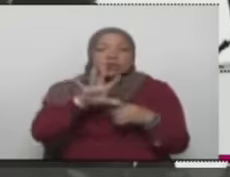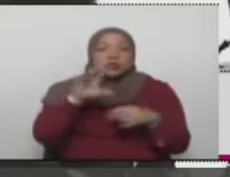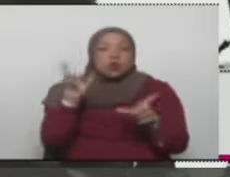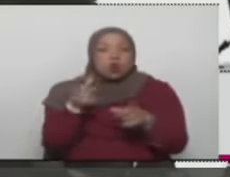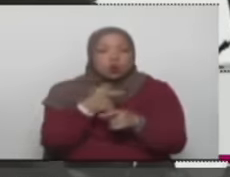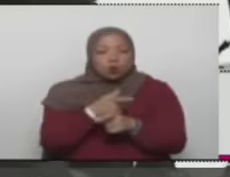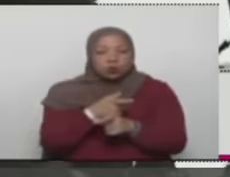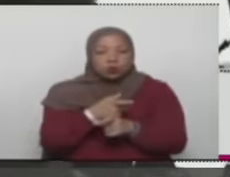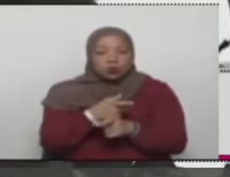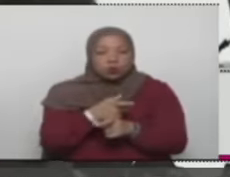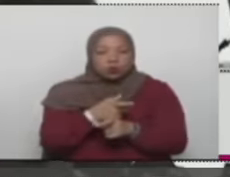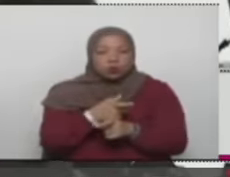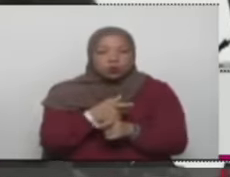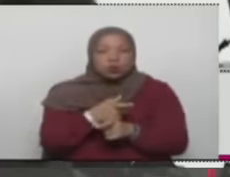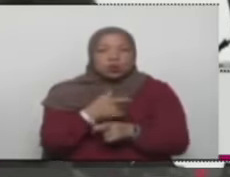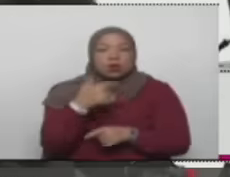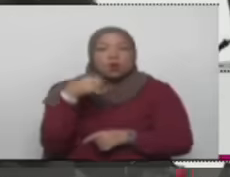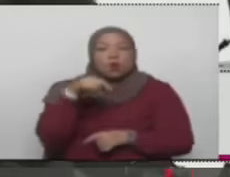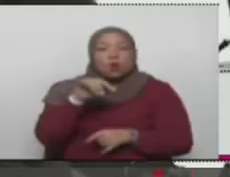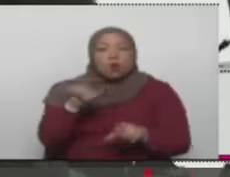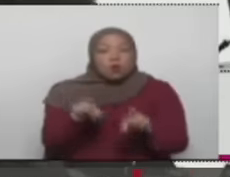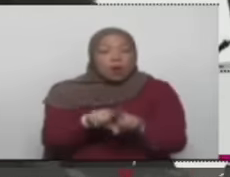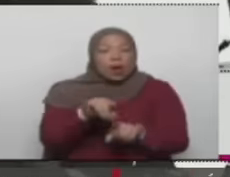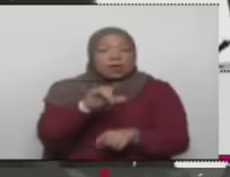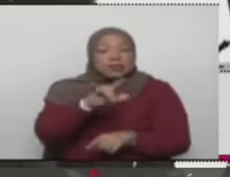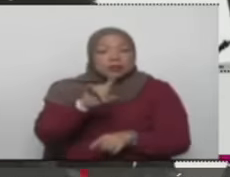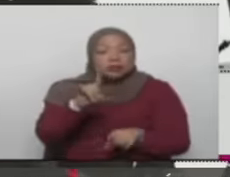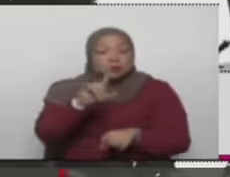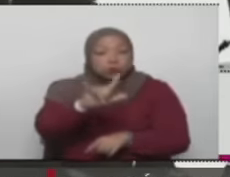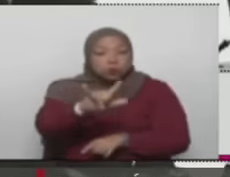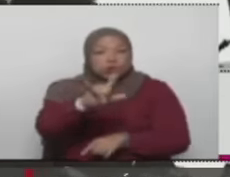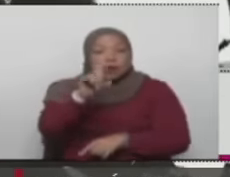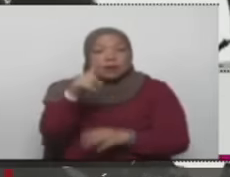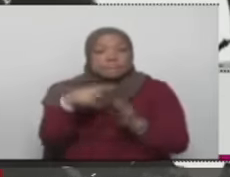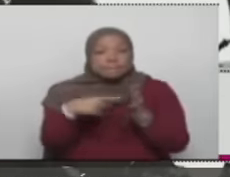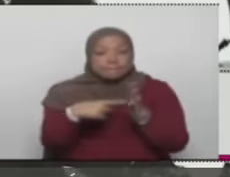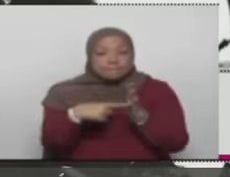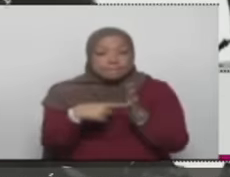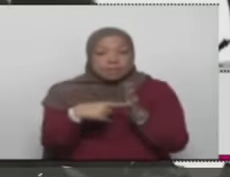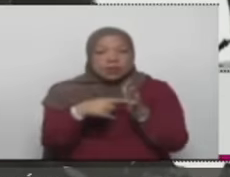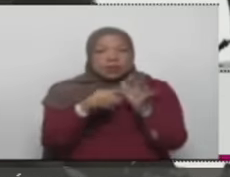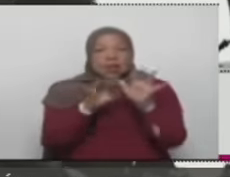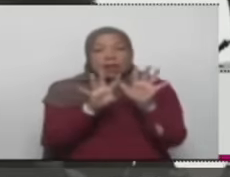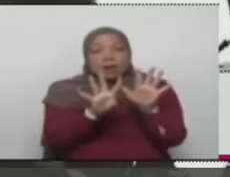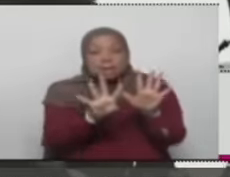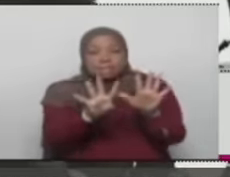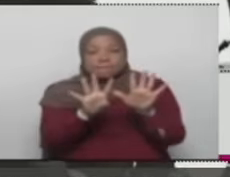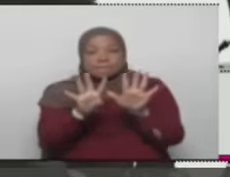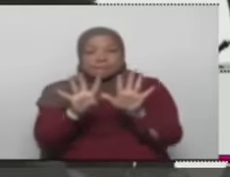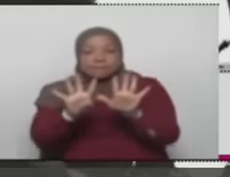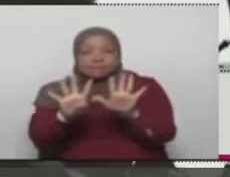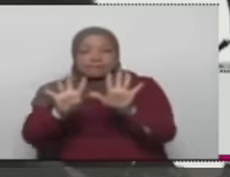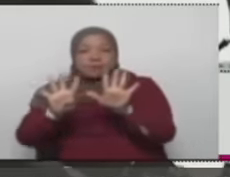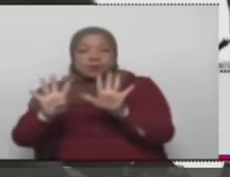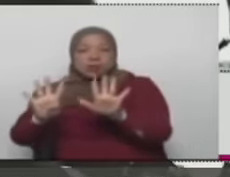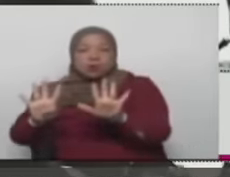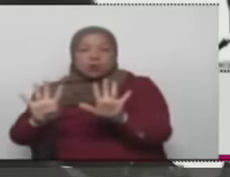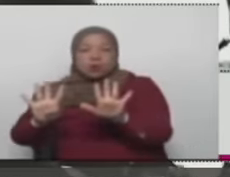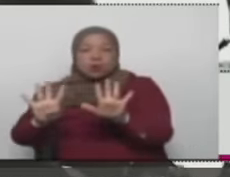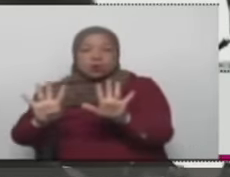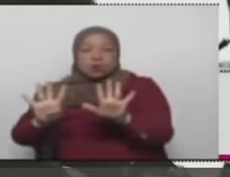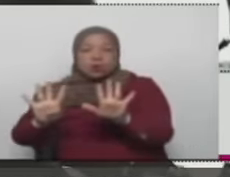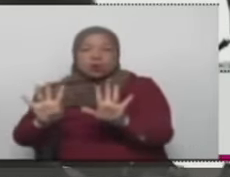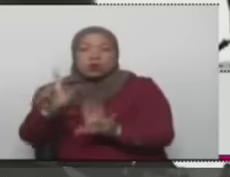agosto y un día como hoy, pero en 1999, el